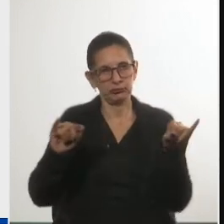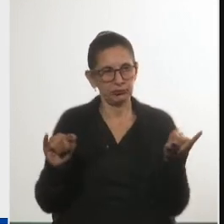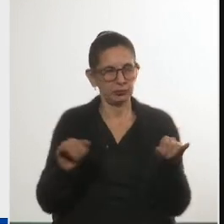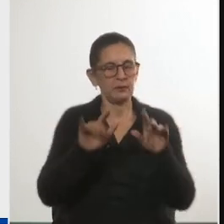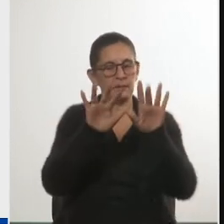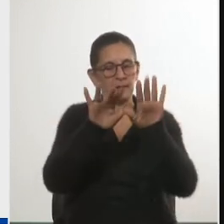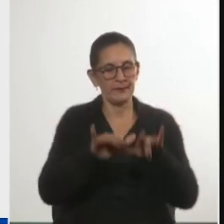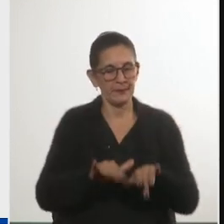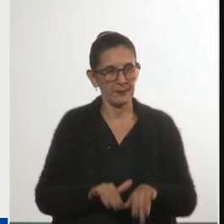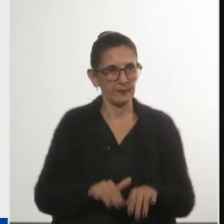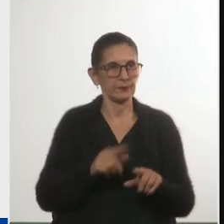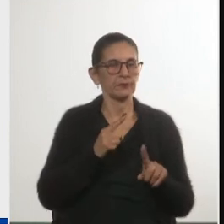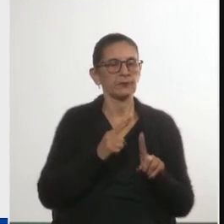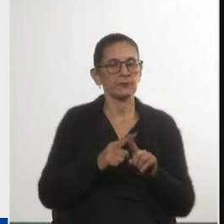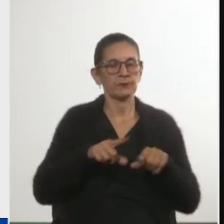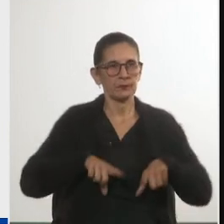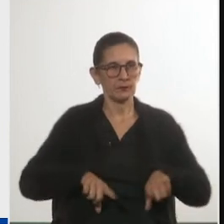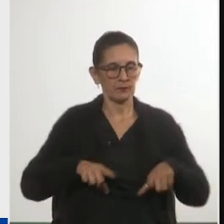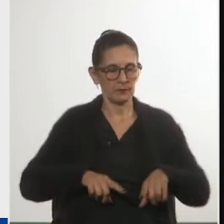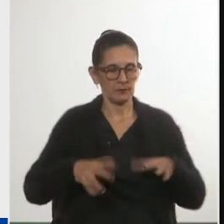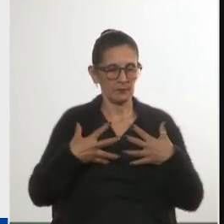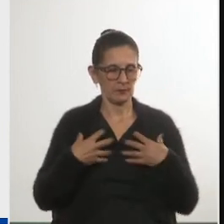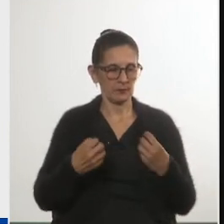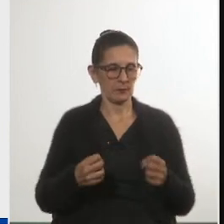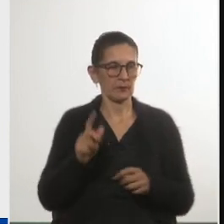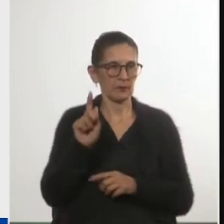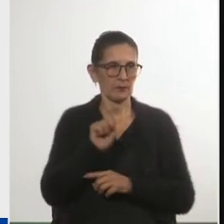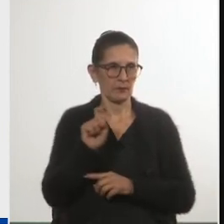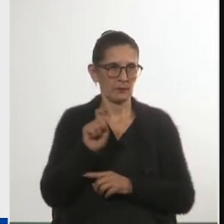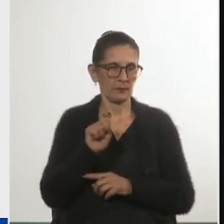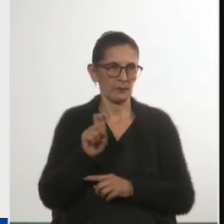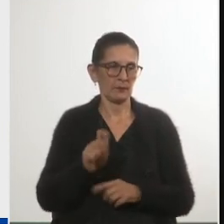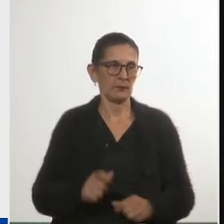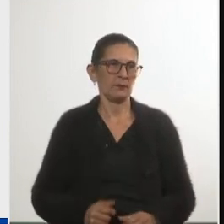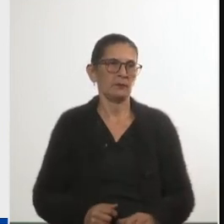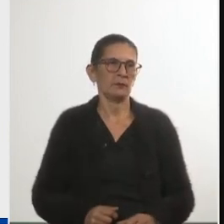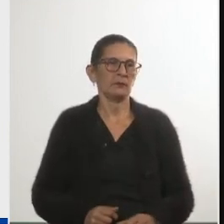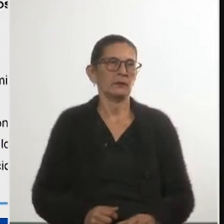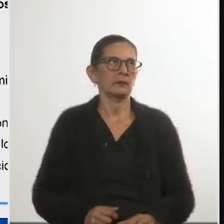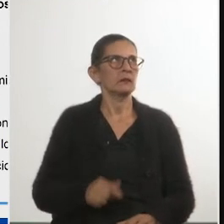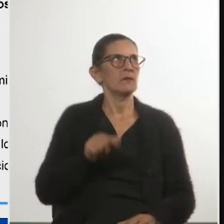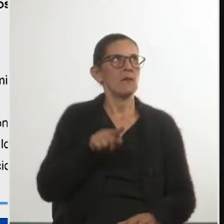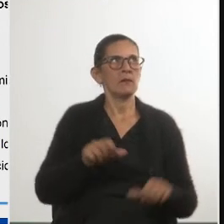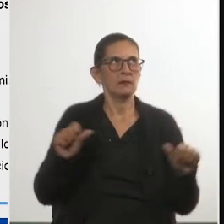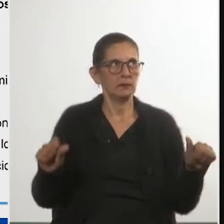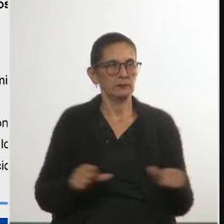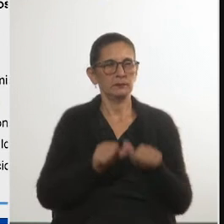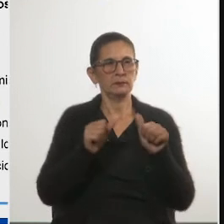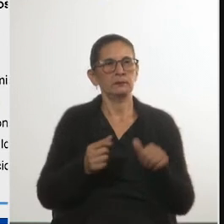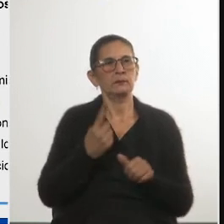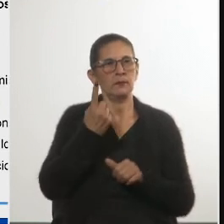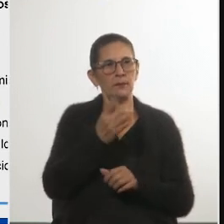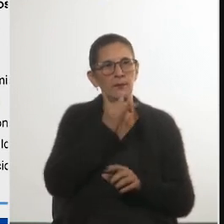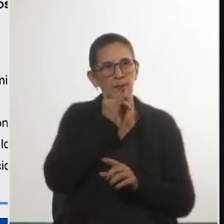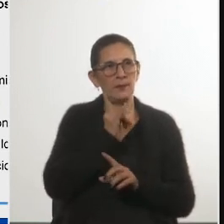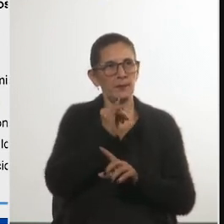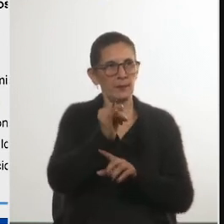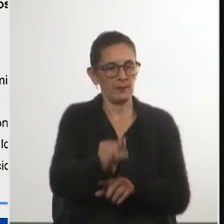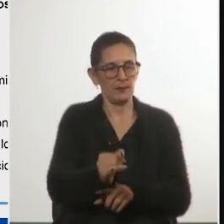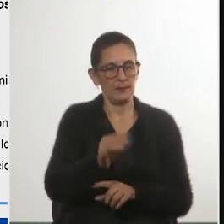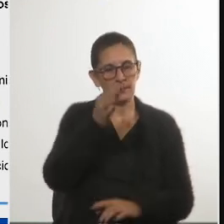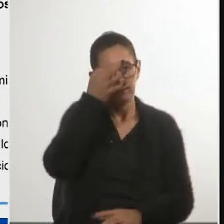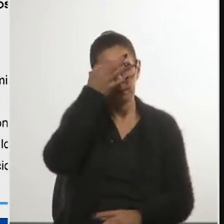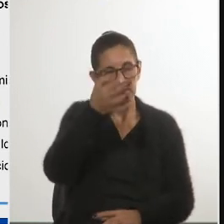escrito a la población por parte del Ministerio de Salud Pública. Se realiza un comunicado a los directores técnicos